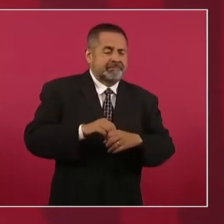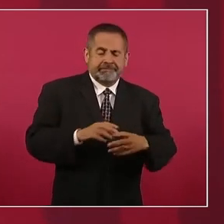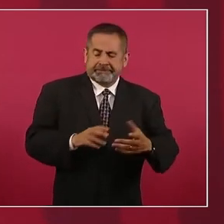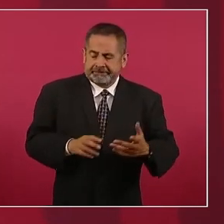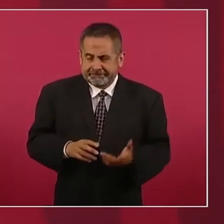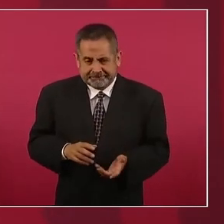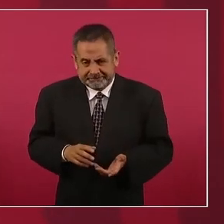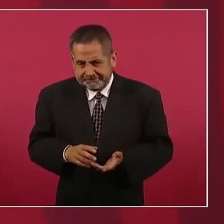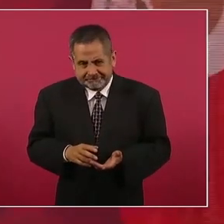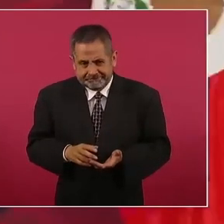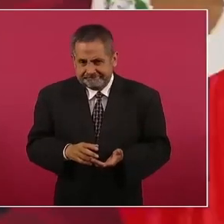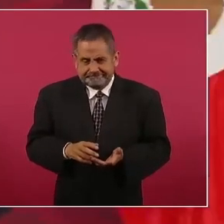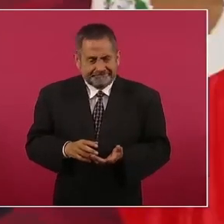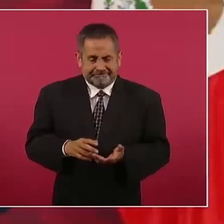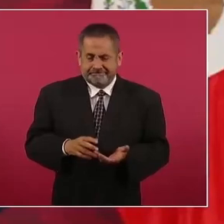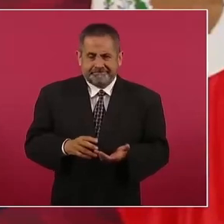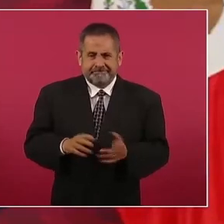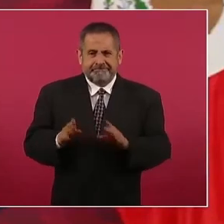todo lo que tenía que ver